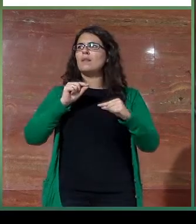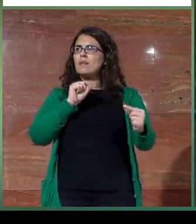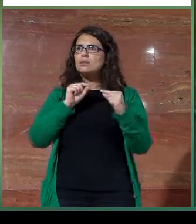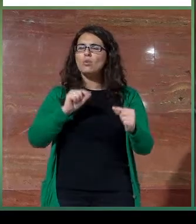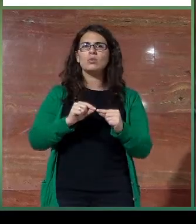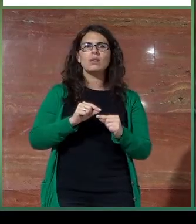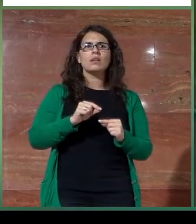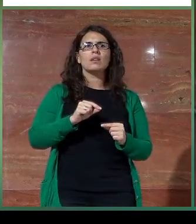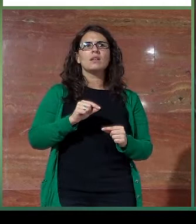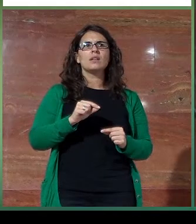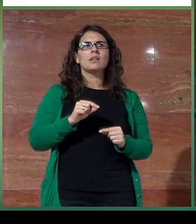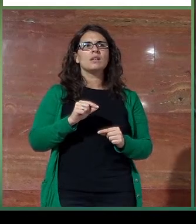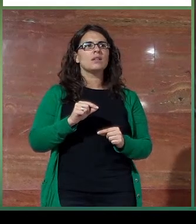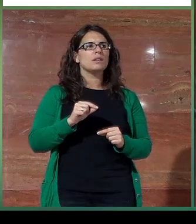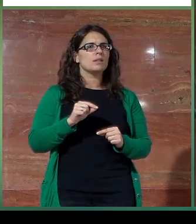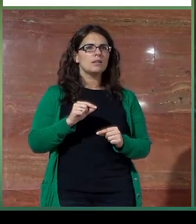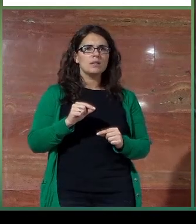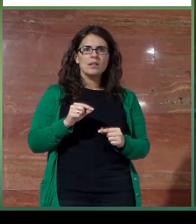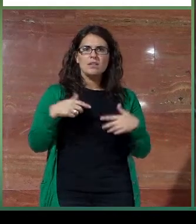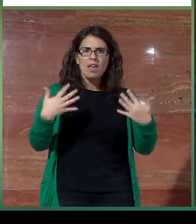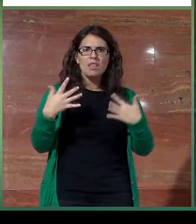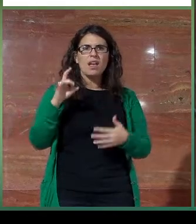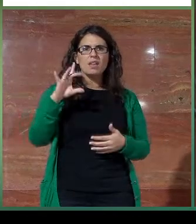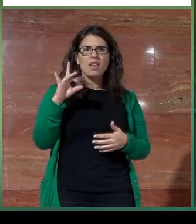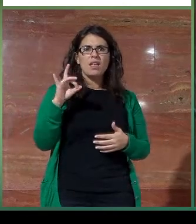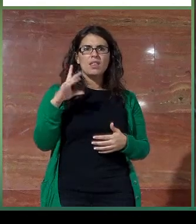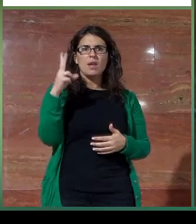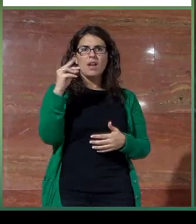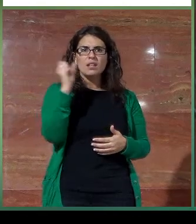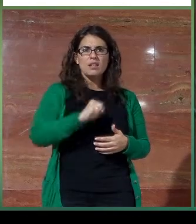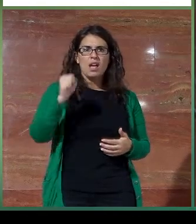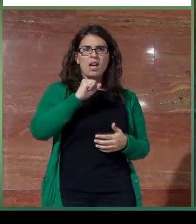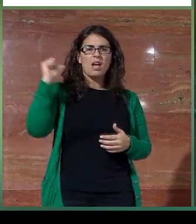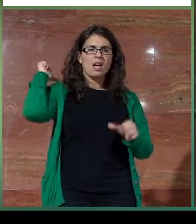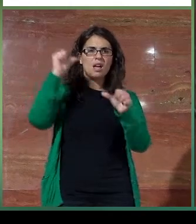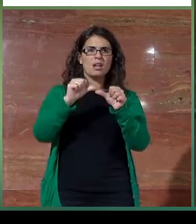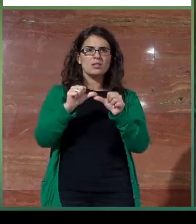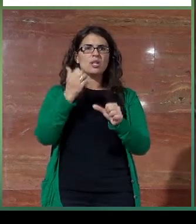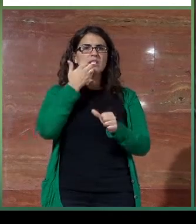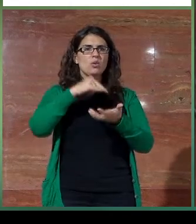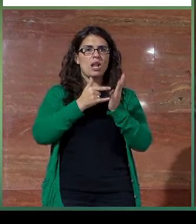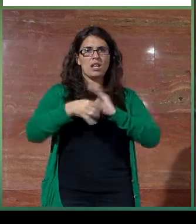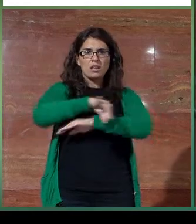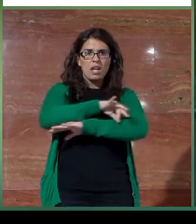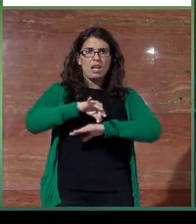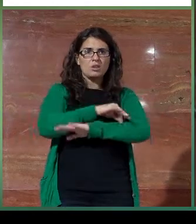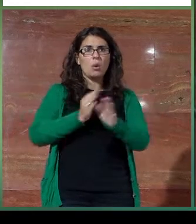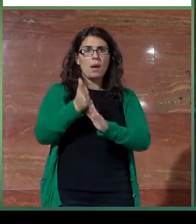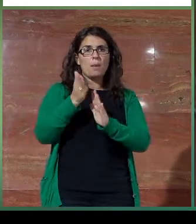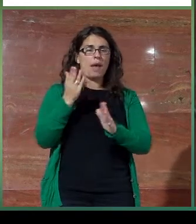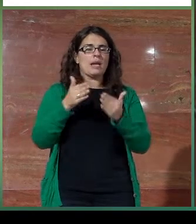de 10, 15, 20 años para esta parte. Y yo les aseguro a ustedes, señores arquitectos, que si ahora vamos a algún edificio que esté a punto de abrir o de